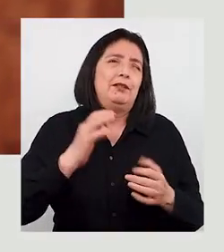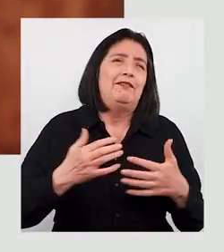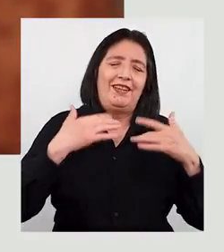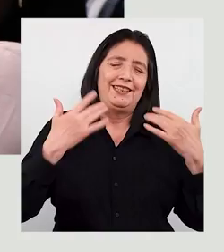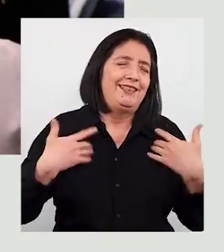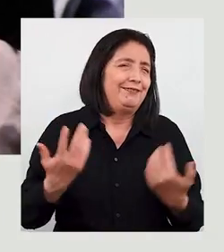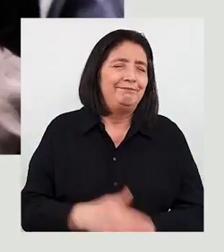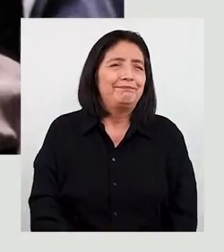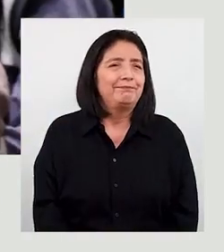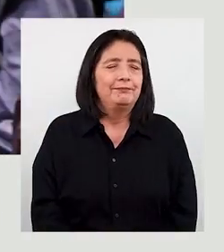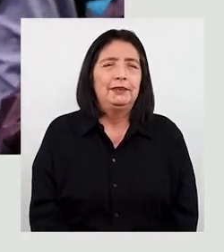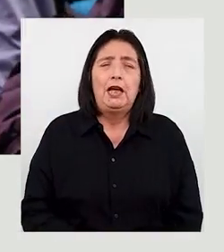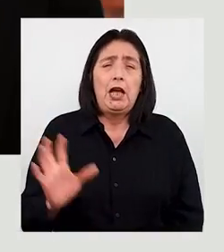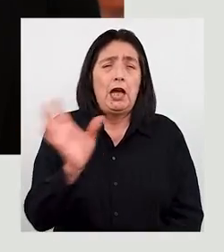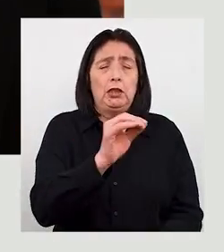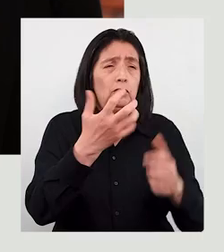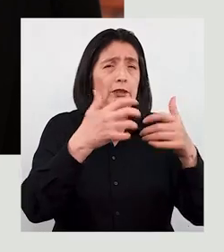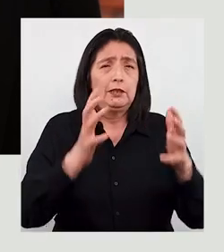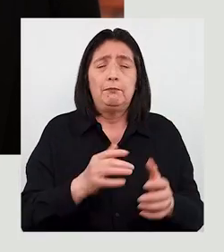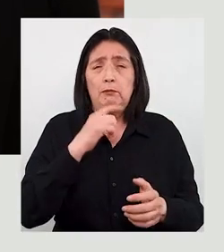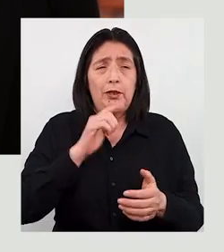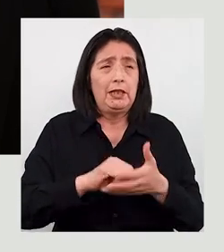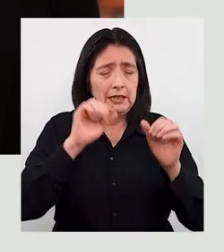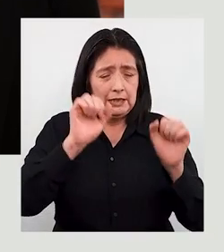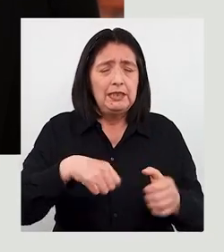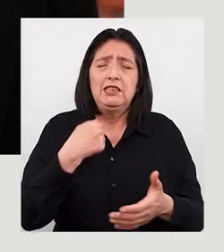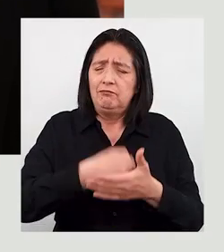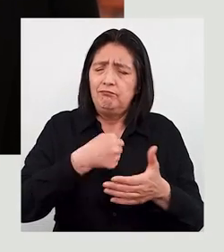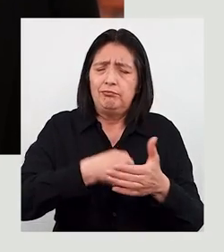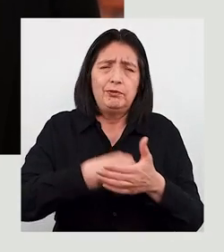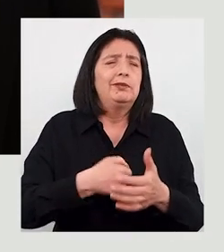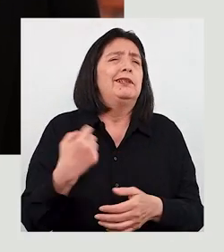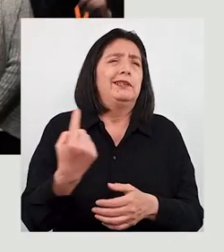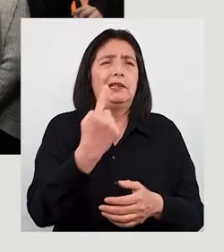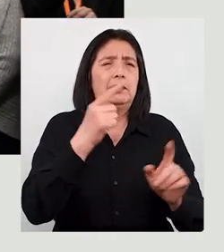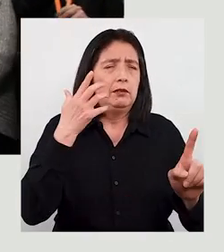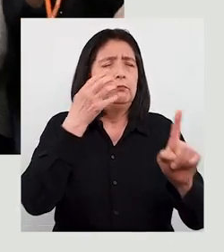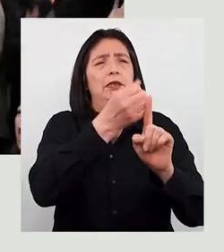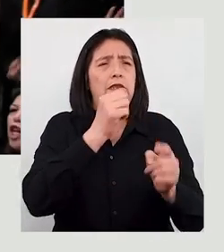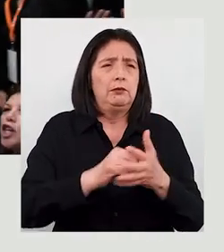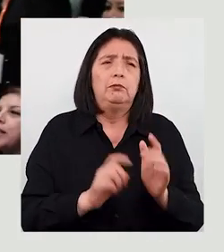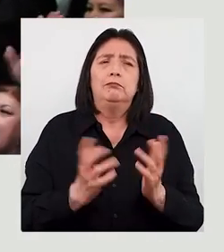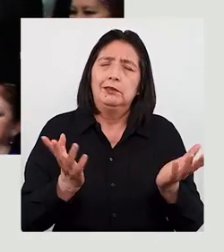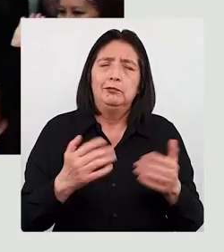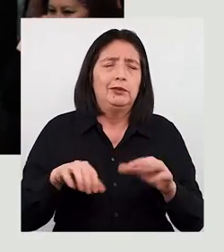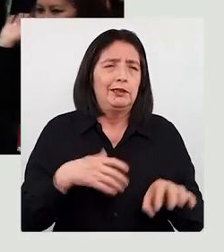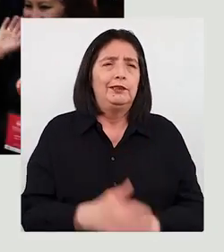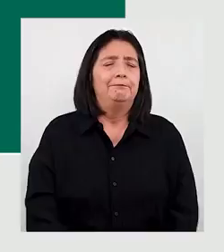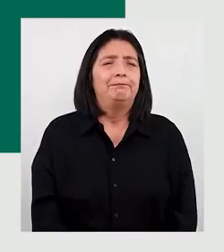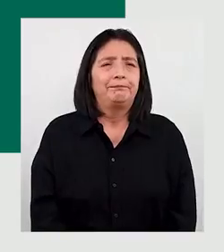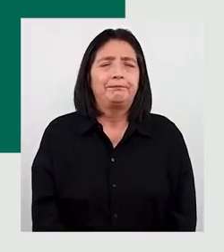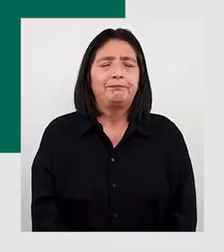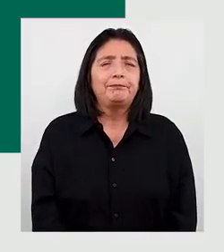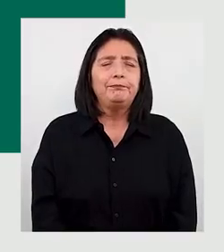llena de felicidad. A todas las empresarias les digo que hay que ser perseverante en cada objetivo y meta que se trace.